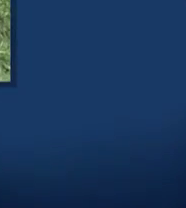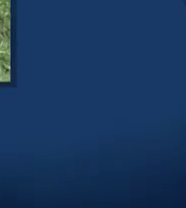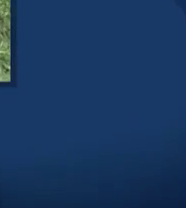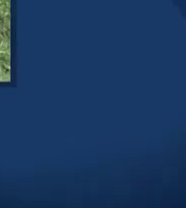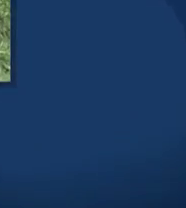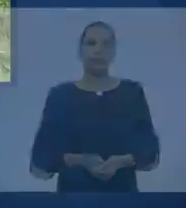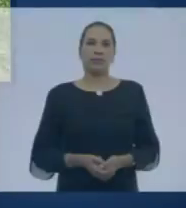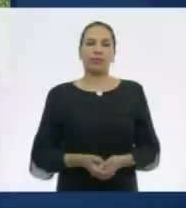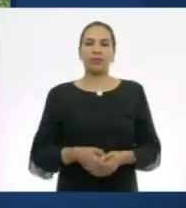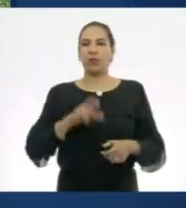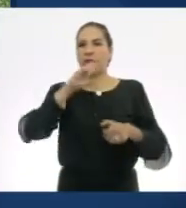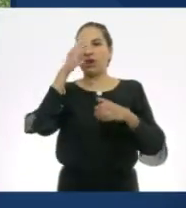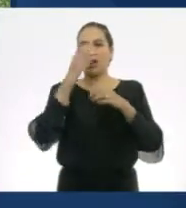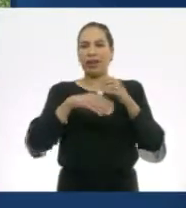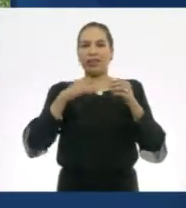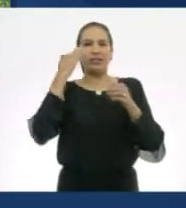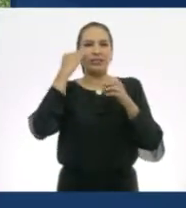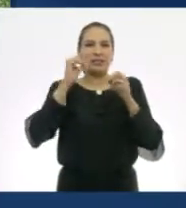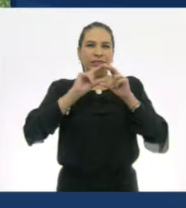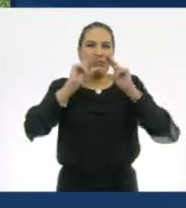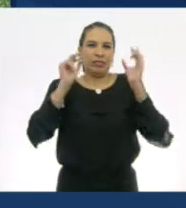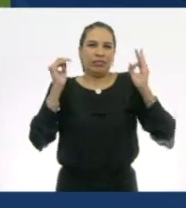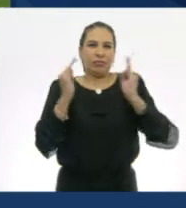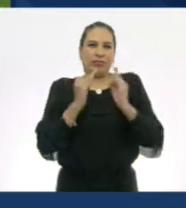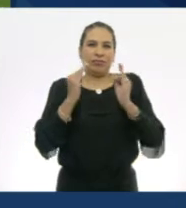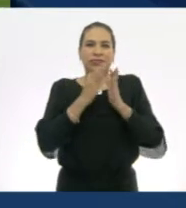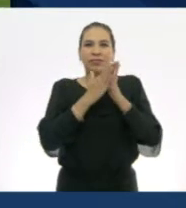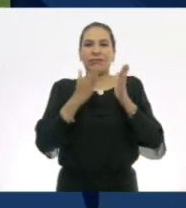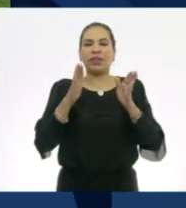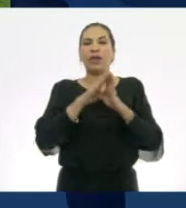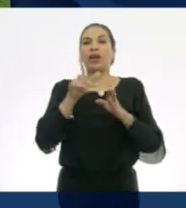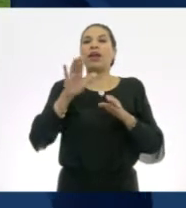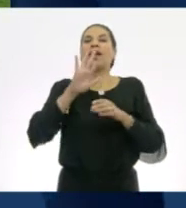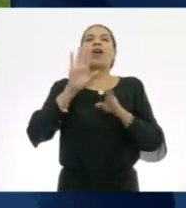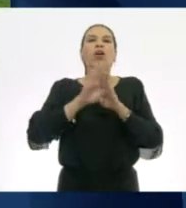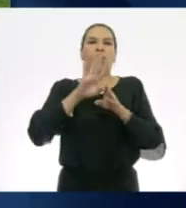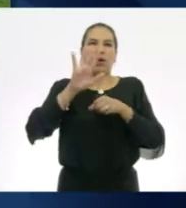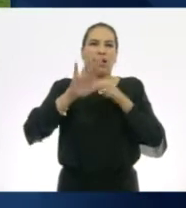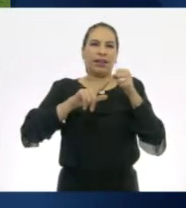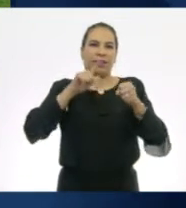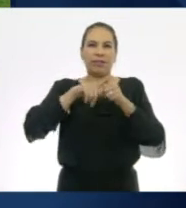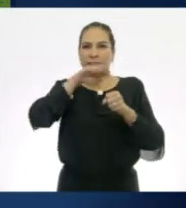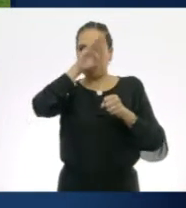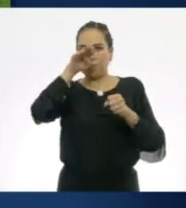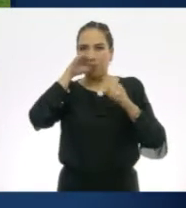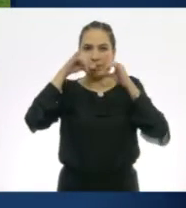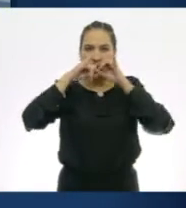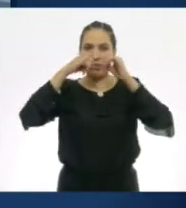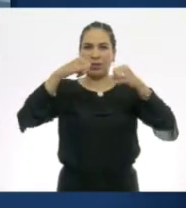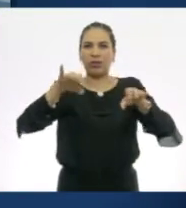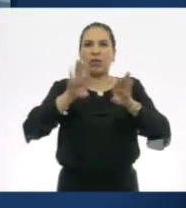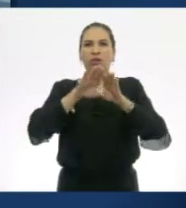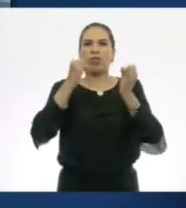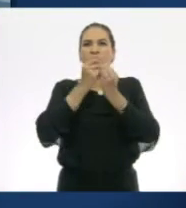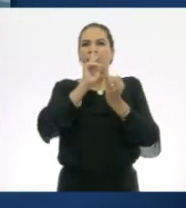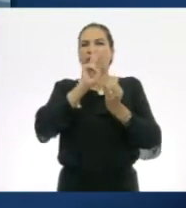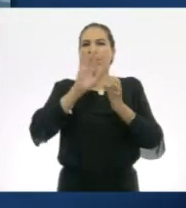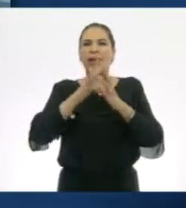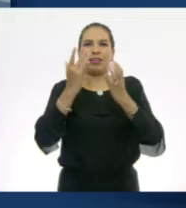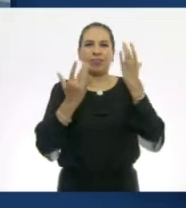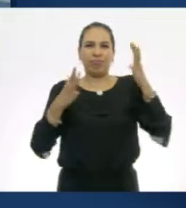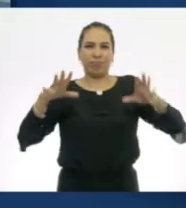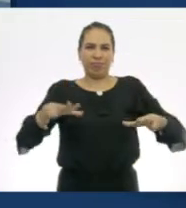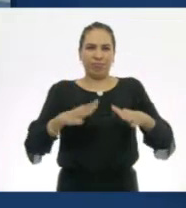A finales de la Edad de Hielo, los elefantes prehistóricos, como el fuego de los volcanes de la Cuenca de